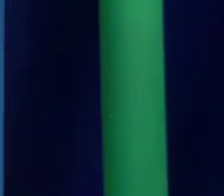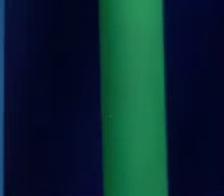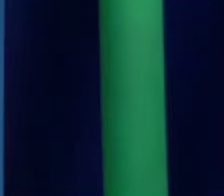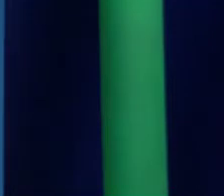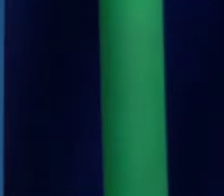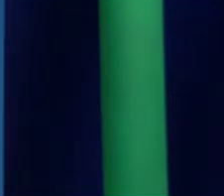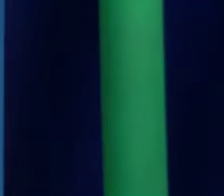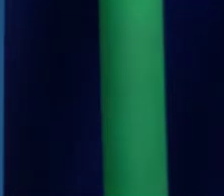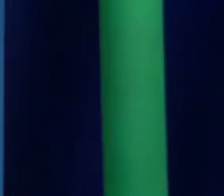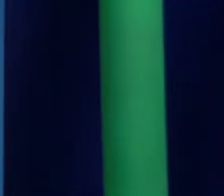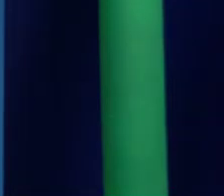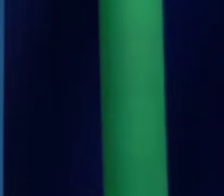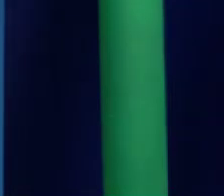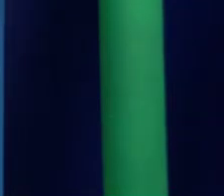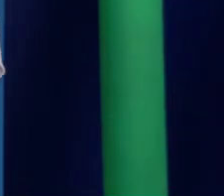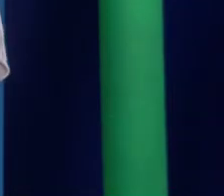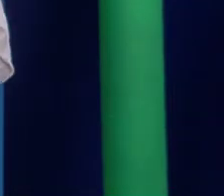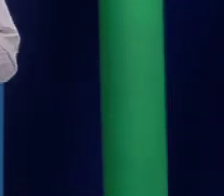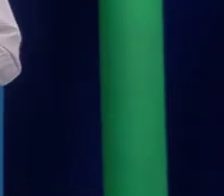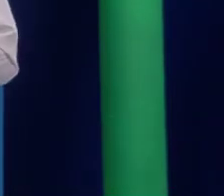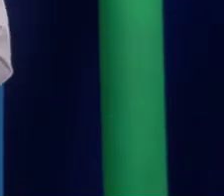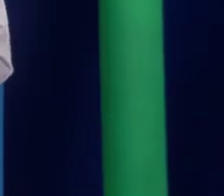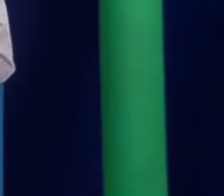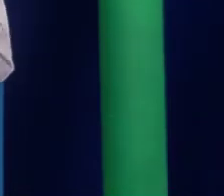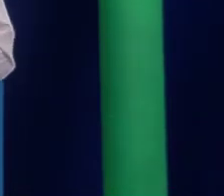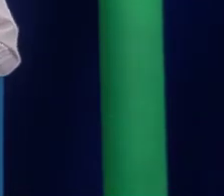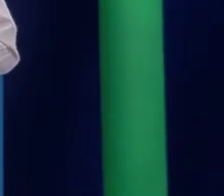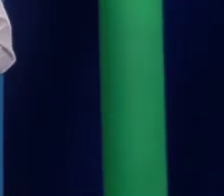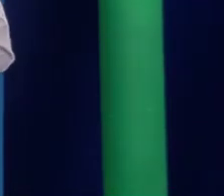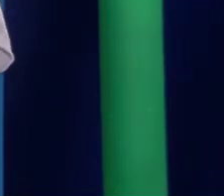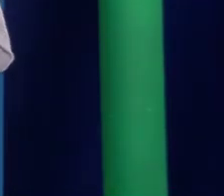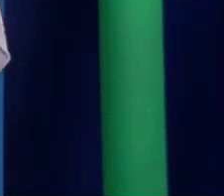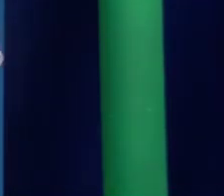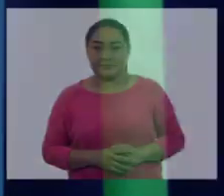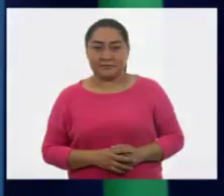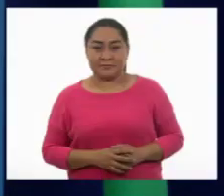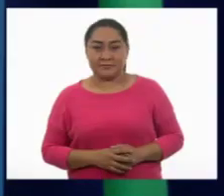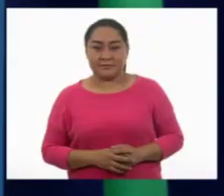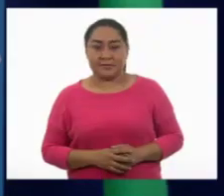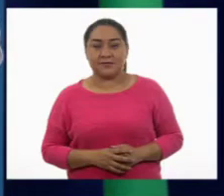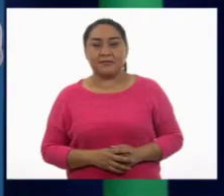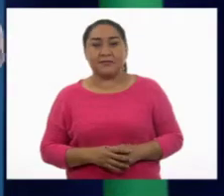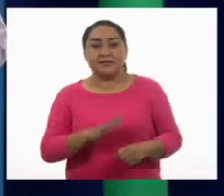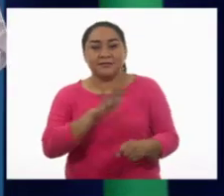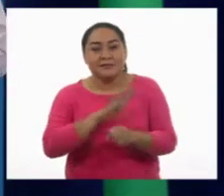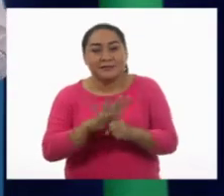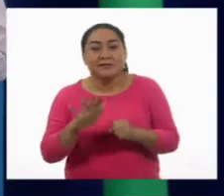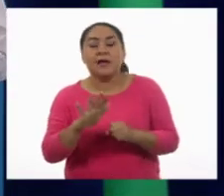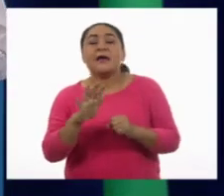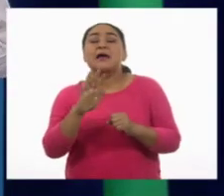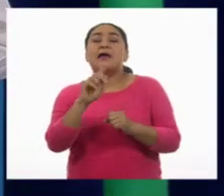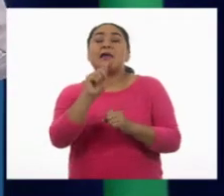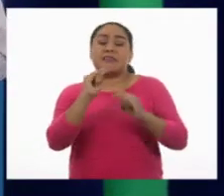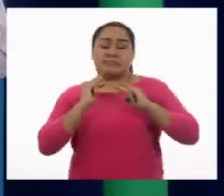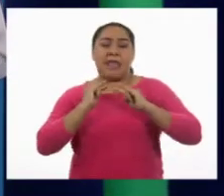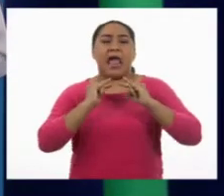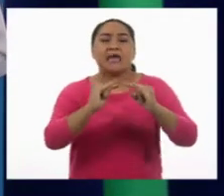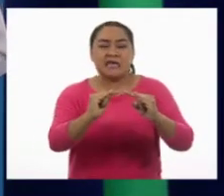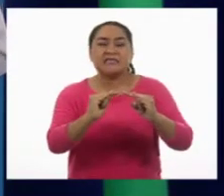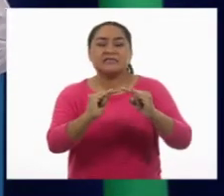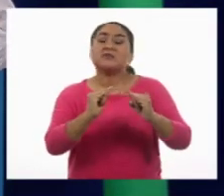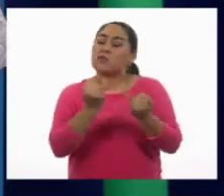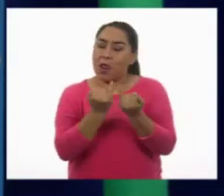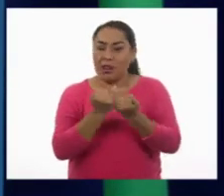lacatinisme y tenco Tenochtitlán. Tianguis de náhuatl y yanquisli, que significa mercado. Tianguis de